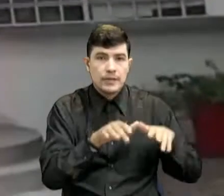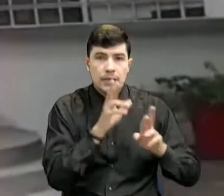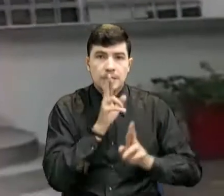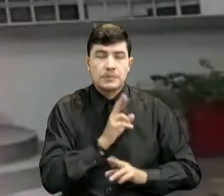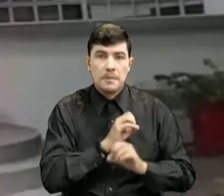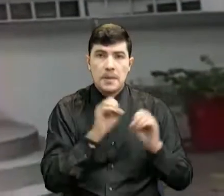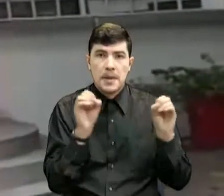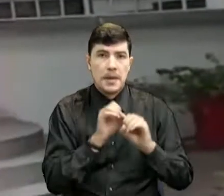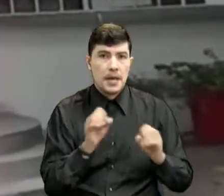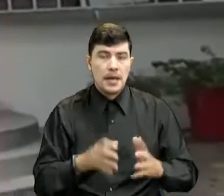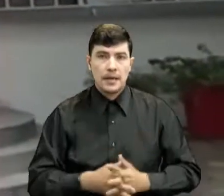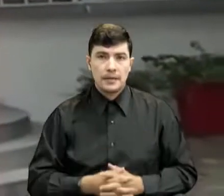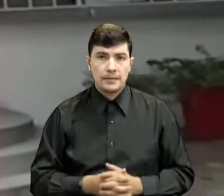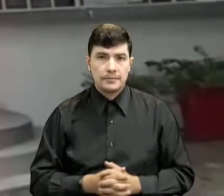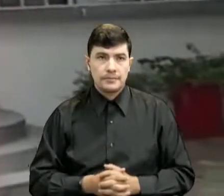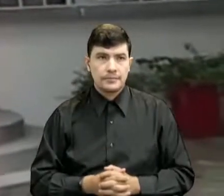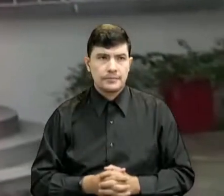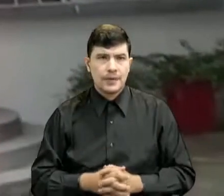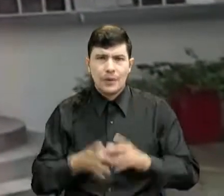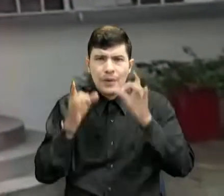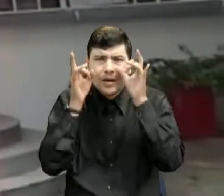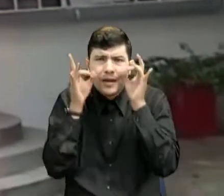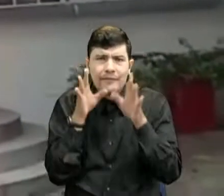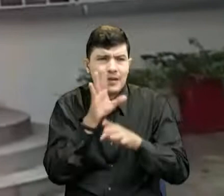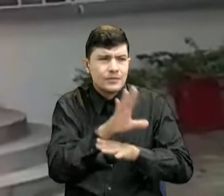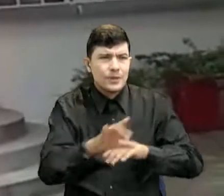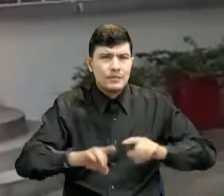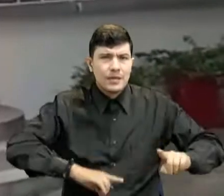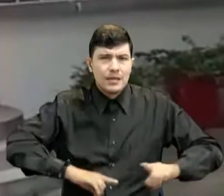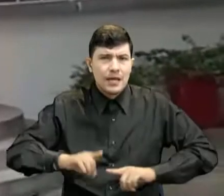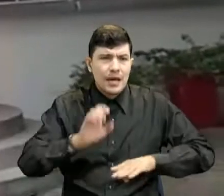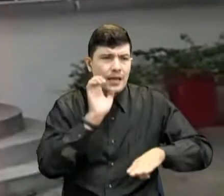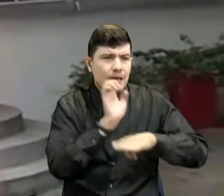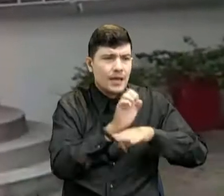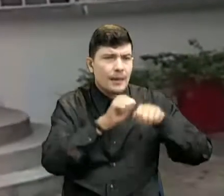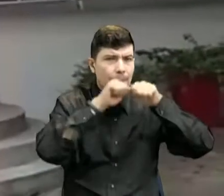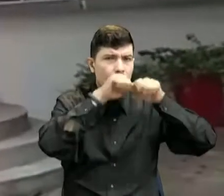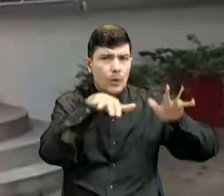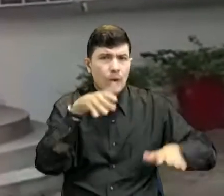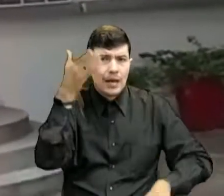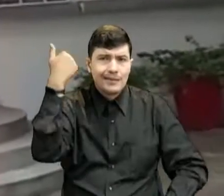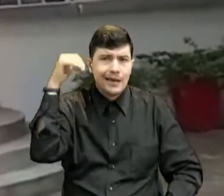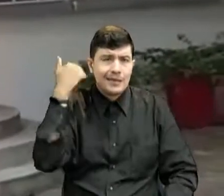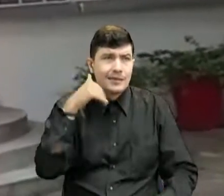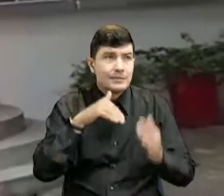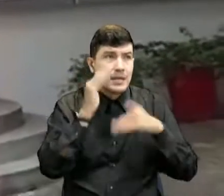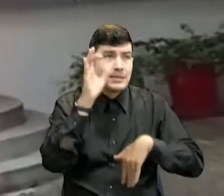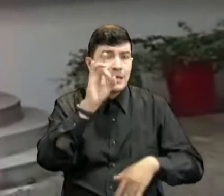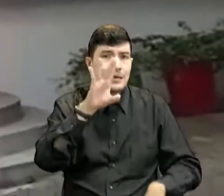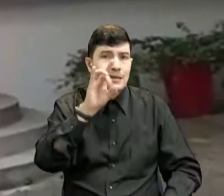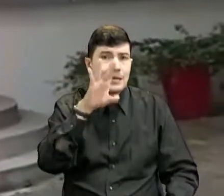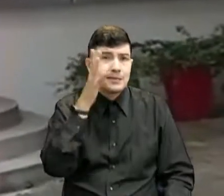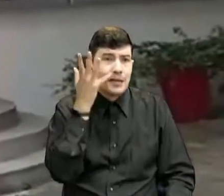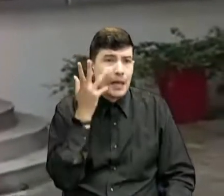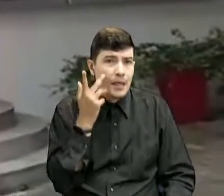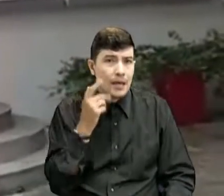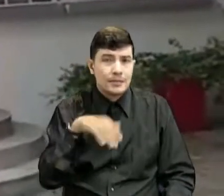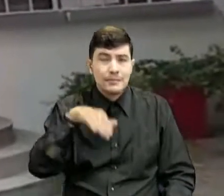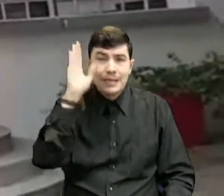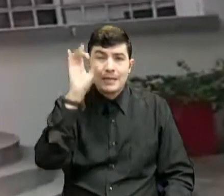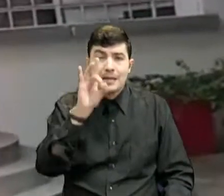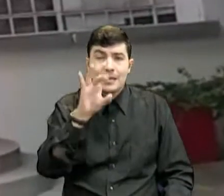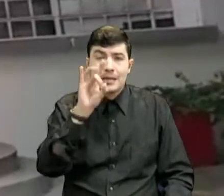administración de esta entidad pública ya que se lleva más de 15 días hábiles